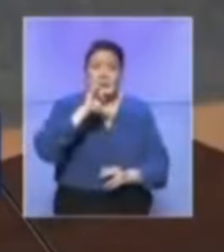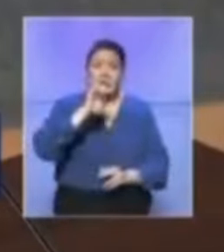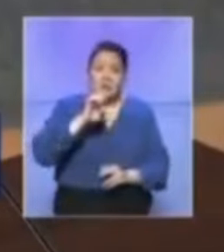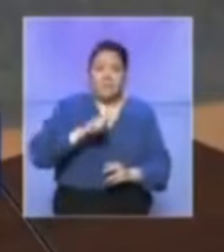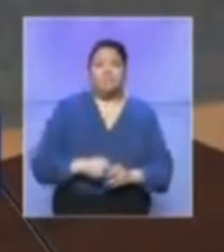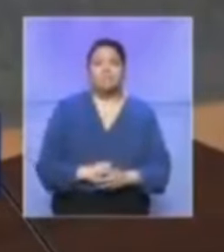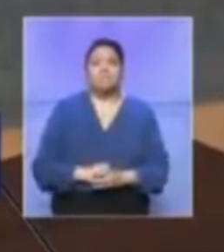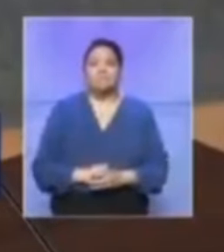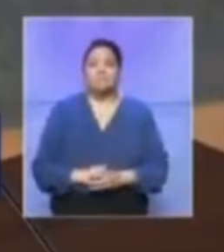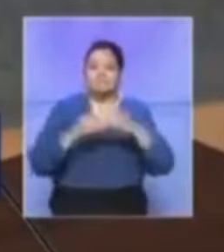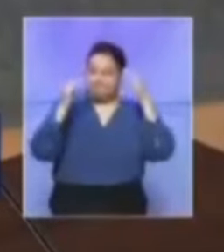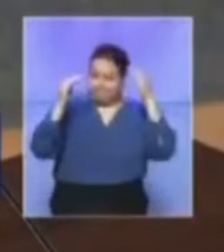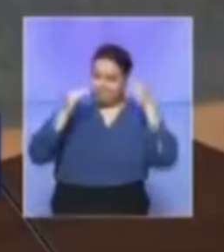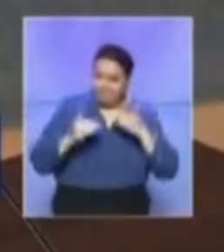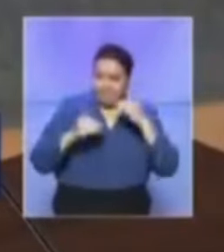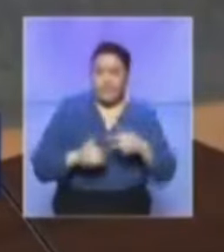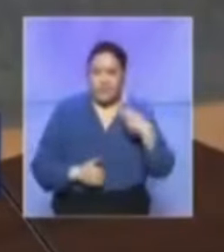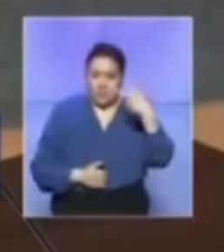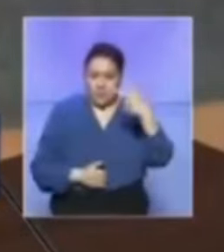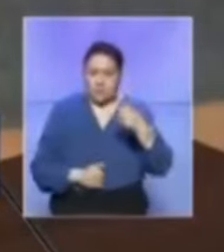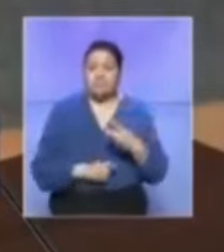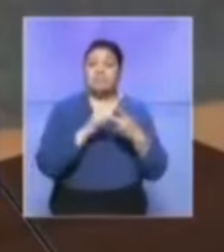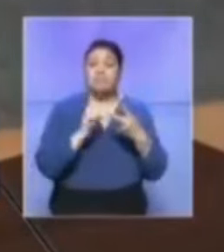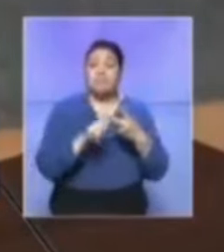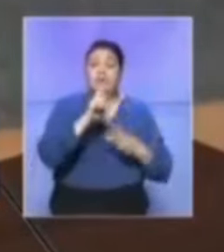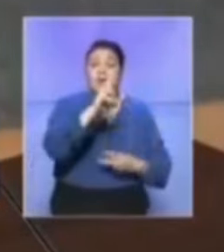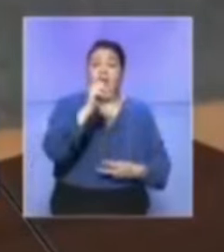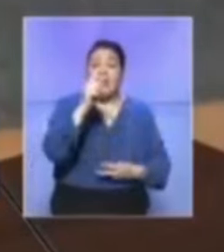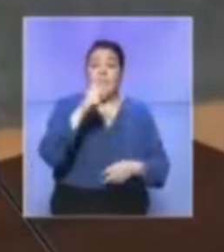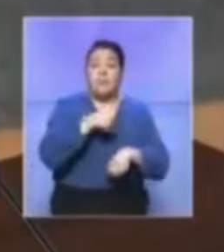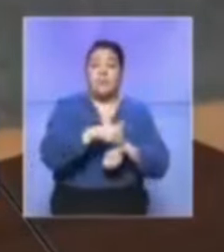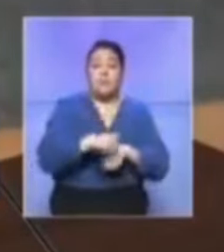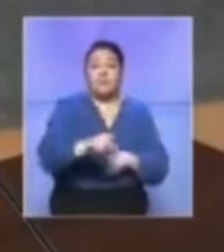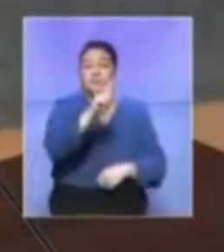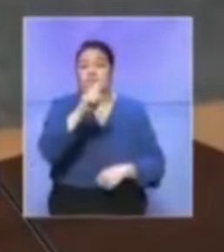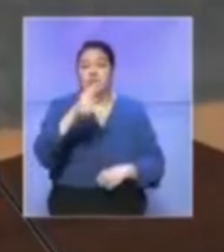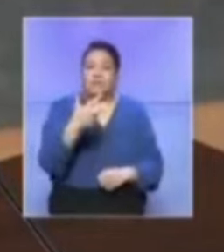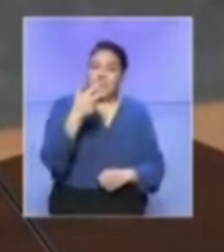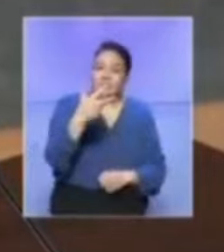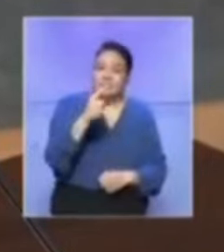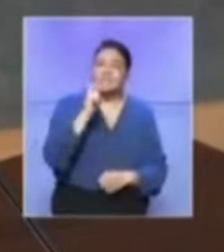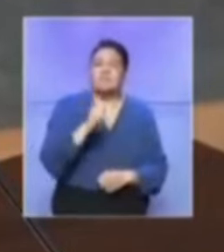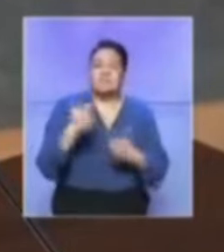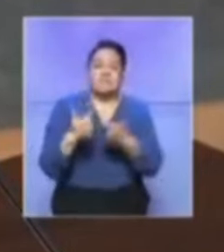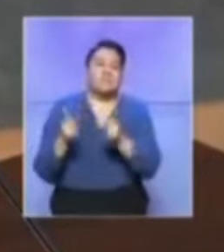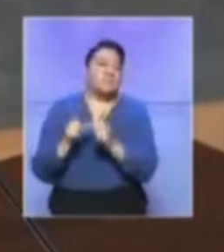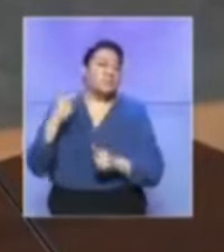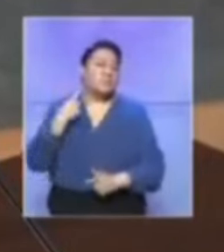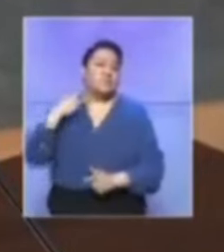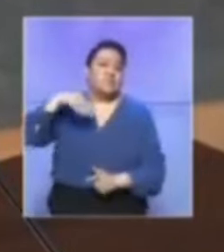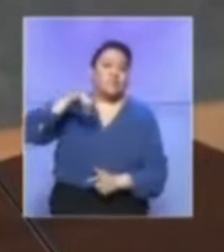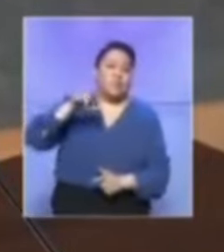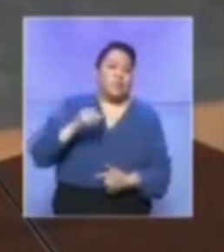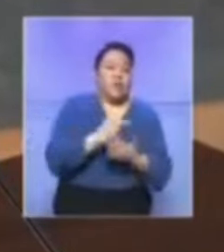Electoral. Enseguida, doy cuenta con el recurso de apelación 108 de este año, interpuesto por Morena para controvertir